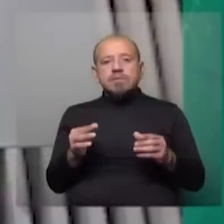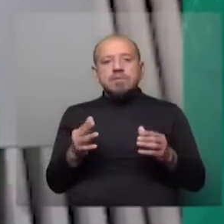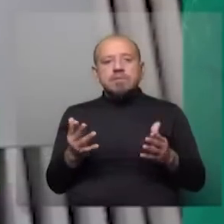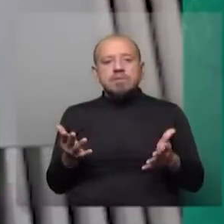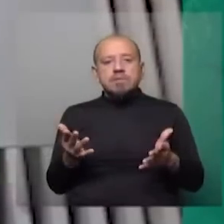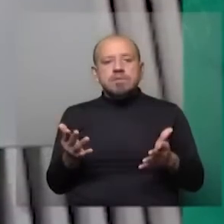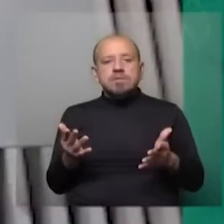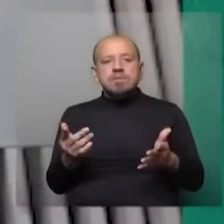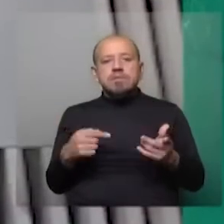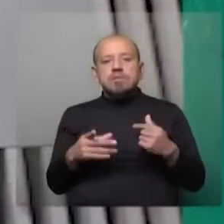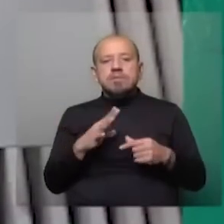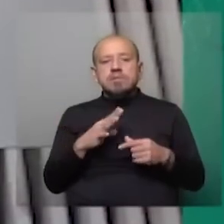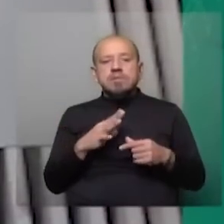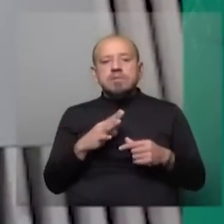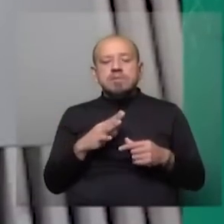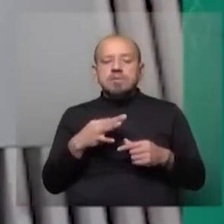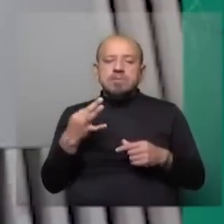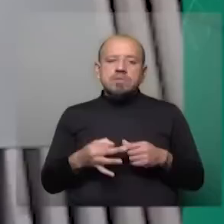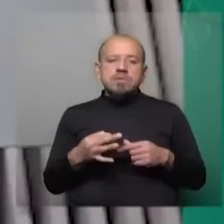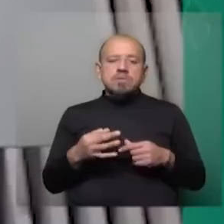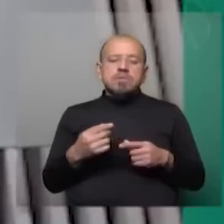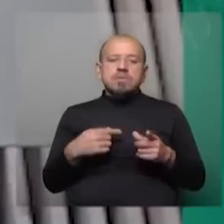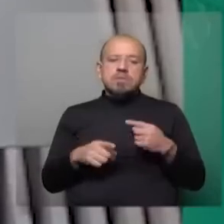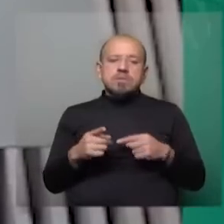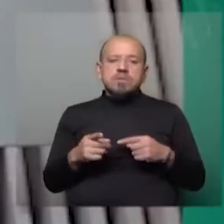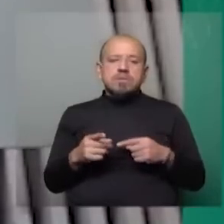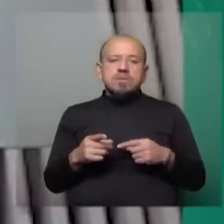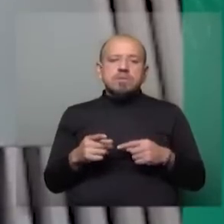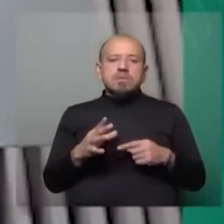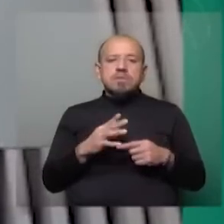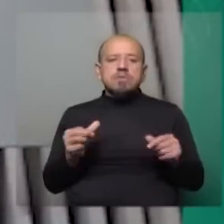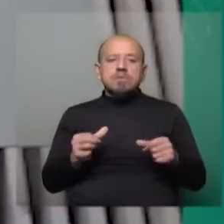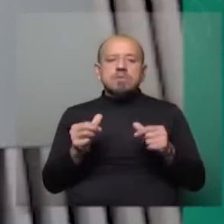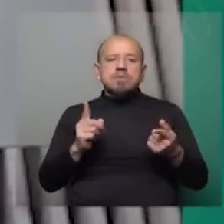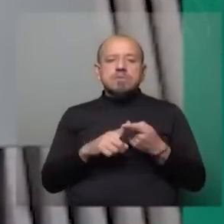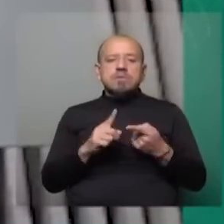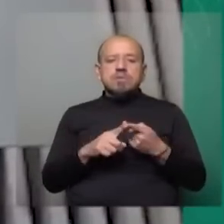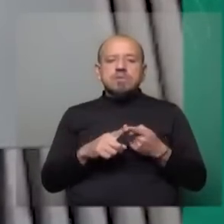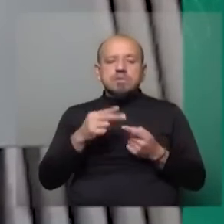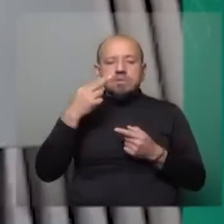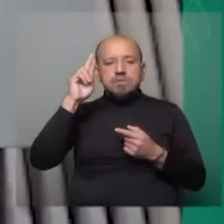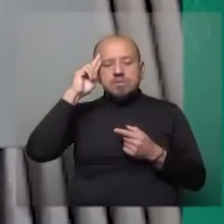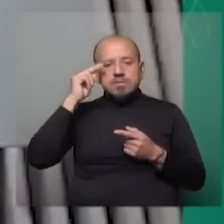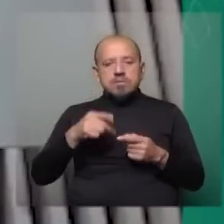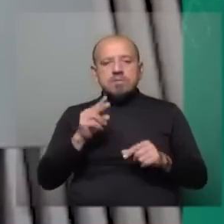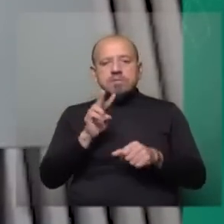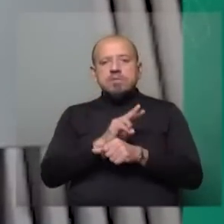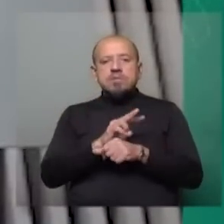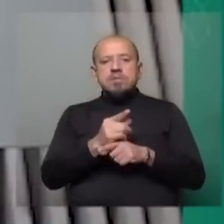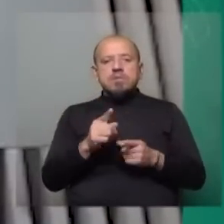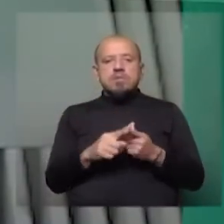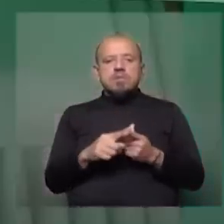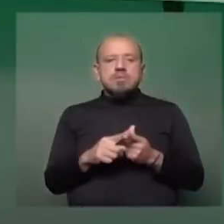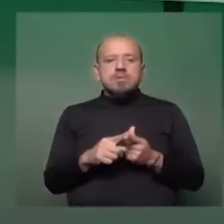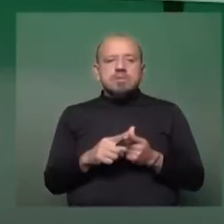eh Hay premisas que hay que cumplir no entonces Acá hay que hacer un acuerdo para respetar la protección de los